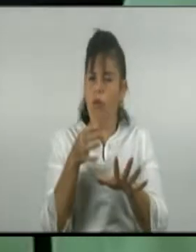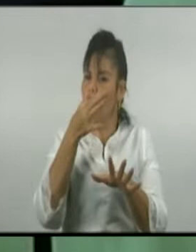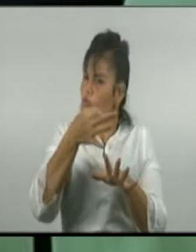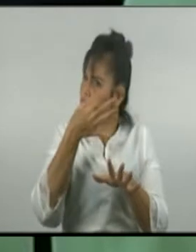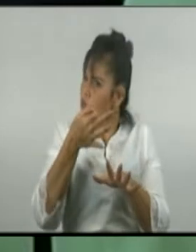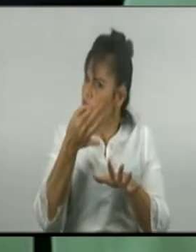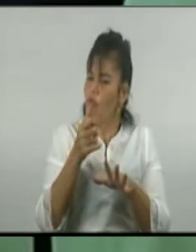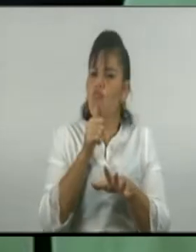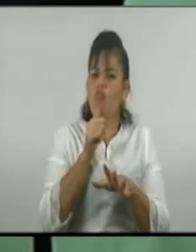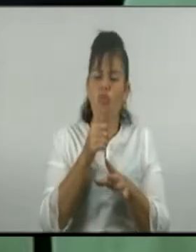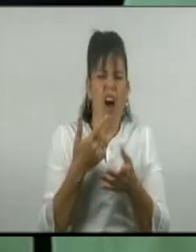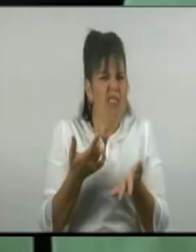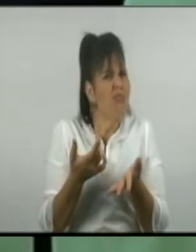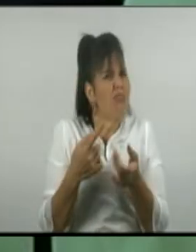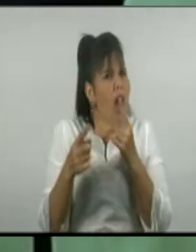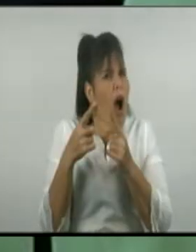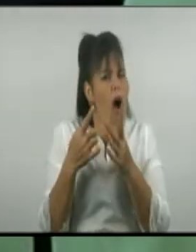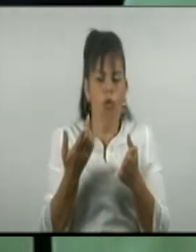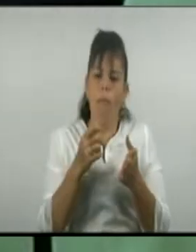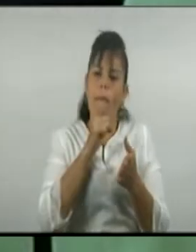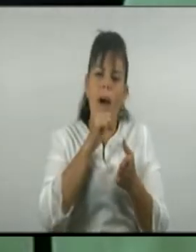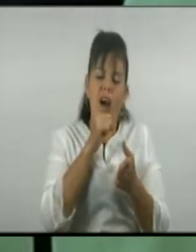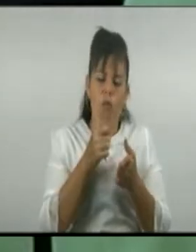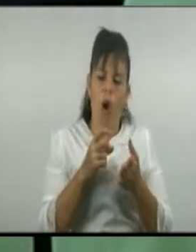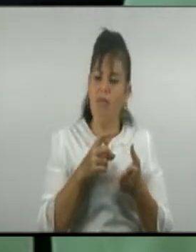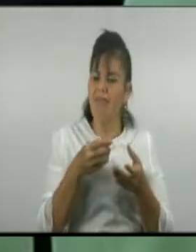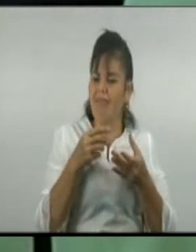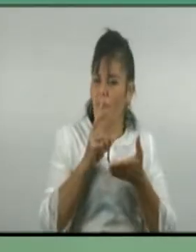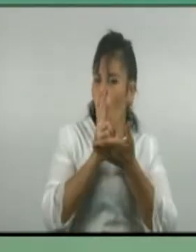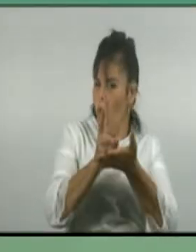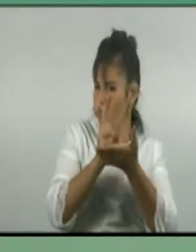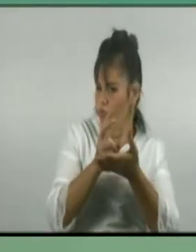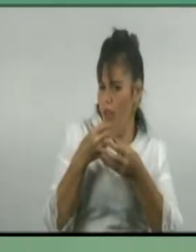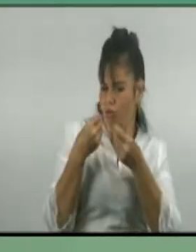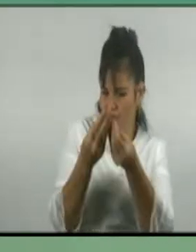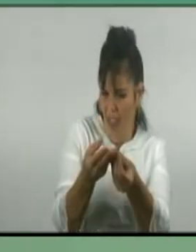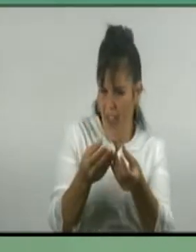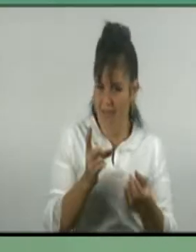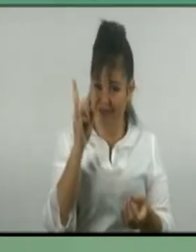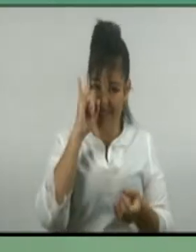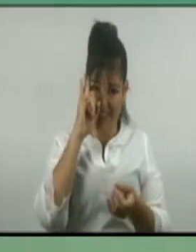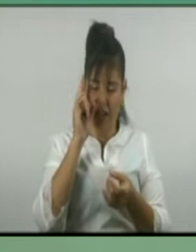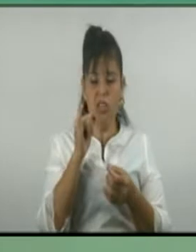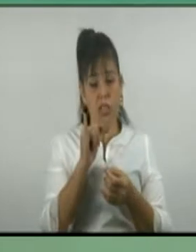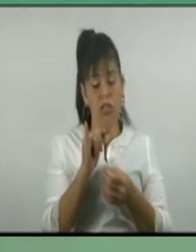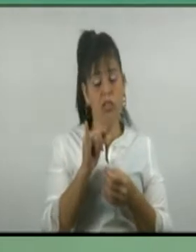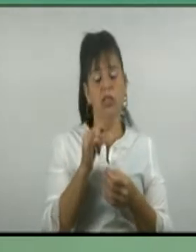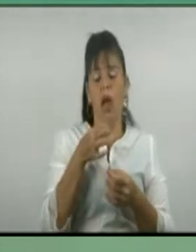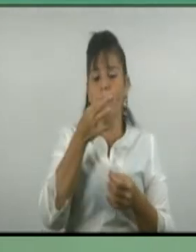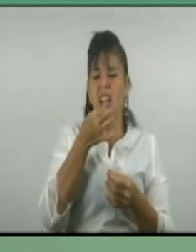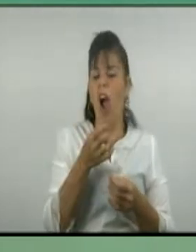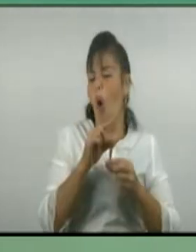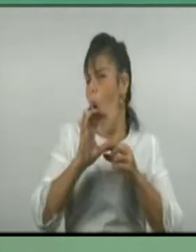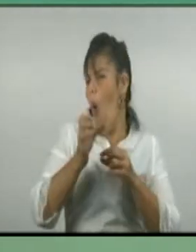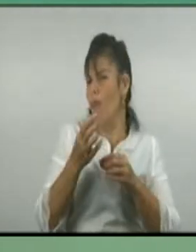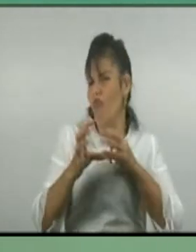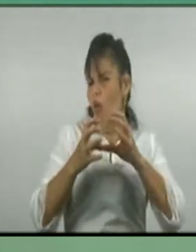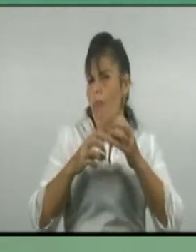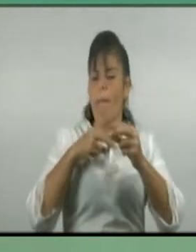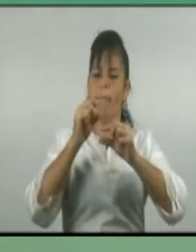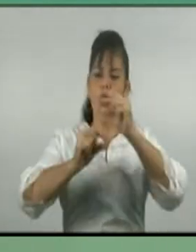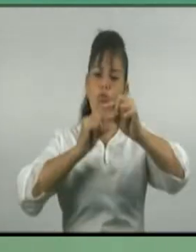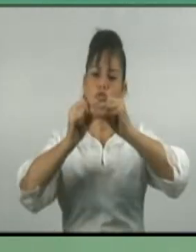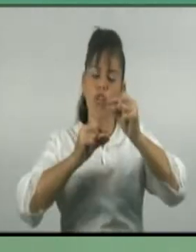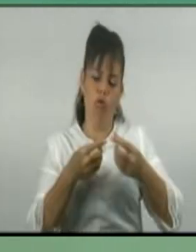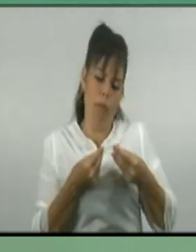que haya sobre la madre donante y sobre el proceso de la realización de la donación de la leche materna o sea que